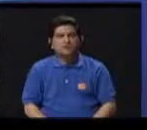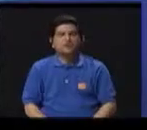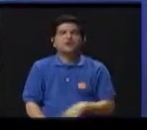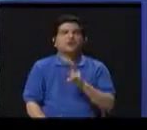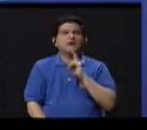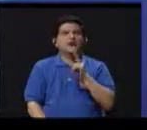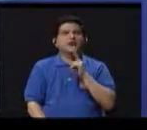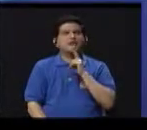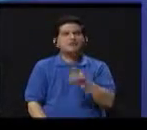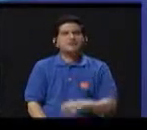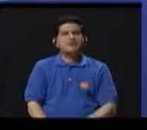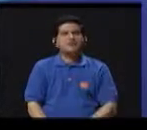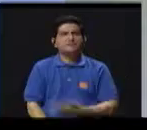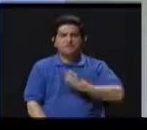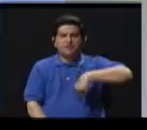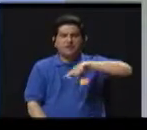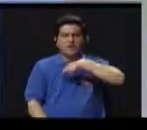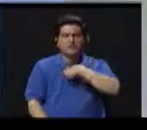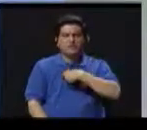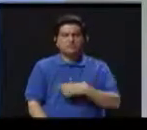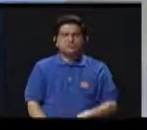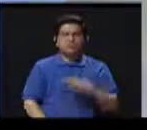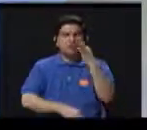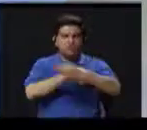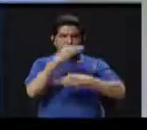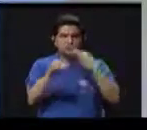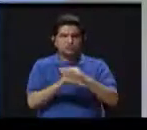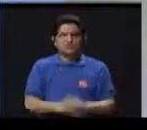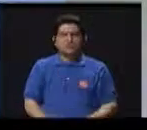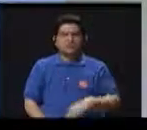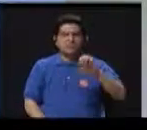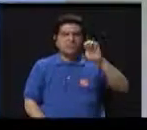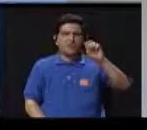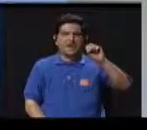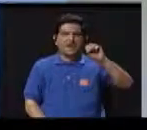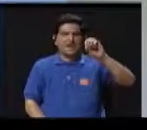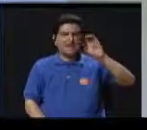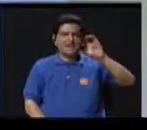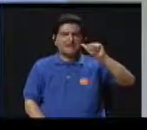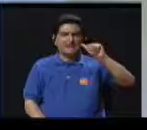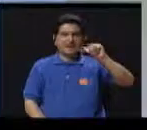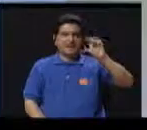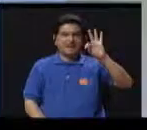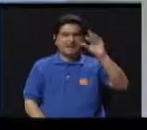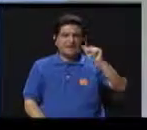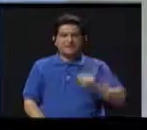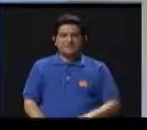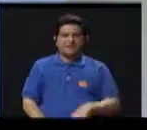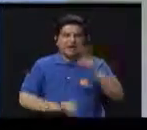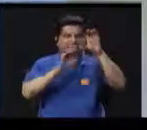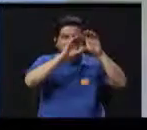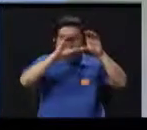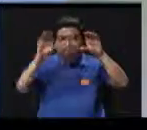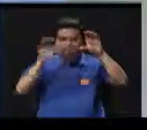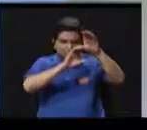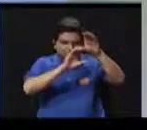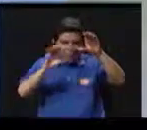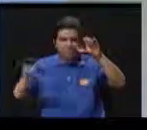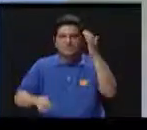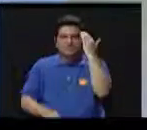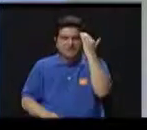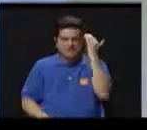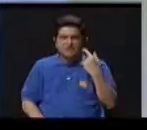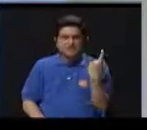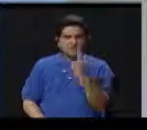en realidad nos planteamos como una especie de escaleta sobre los mensajes que queríamos dar, conociendo cada una de